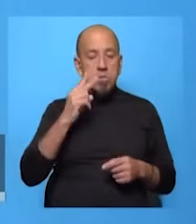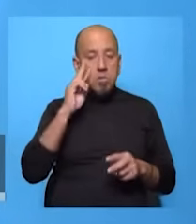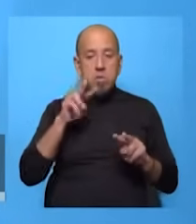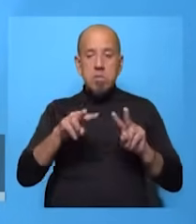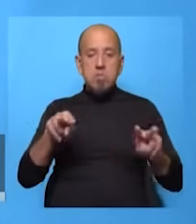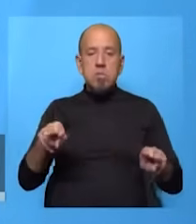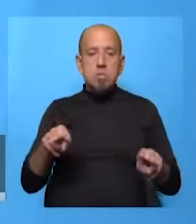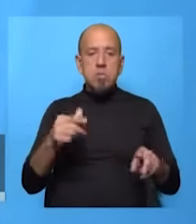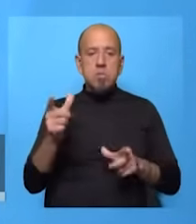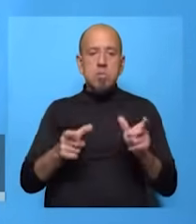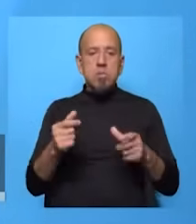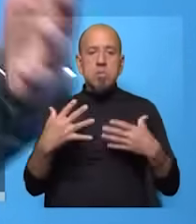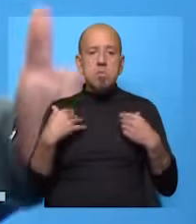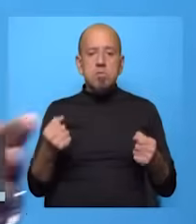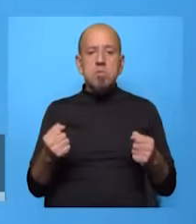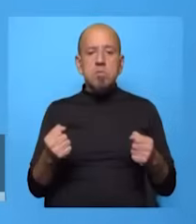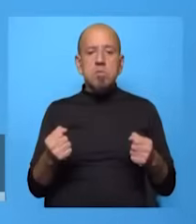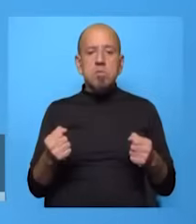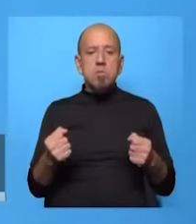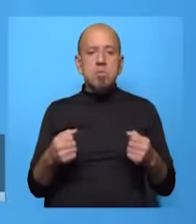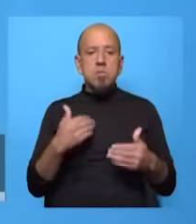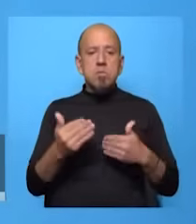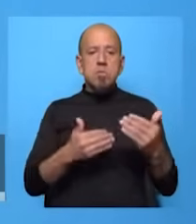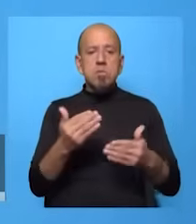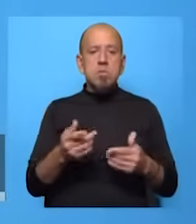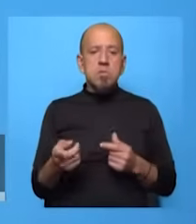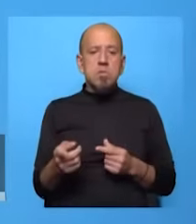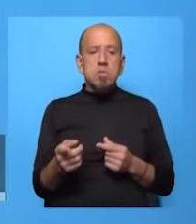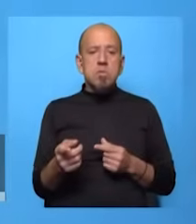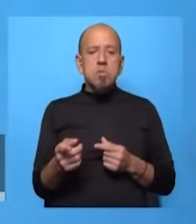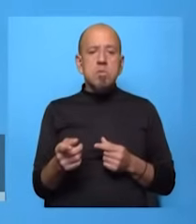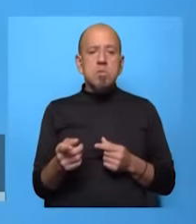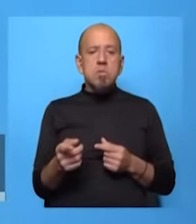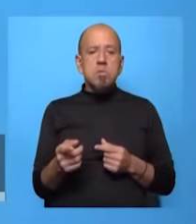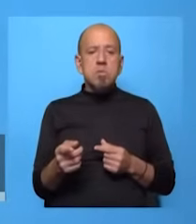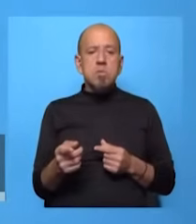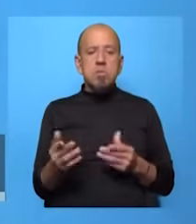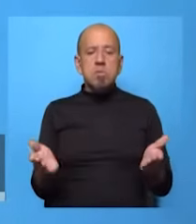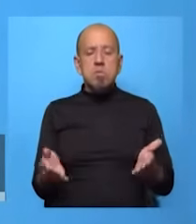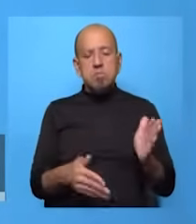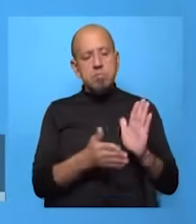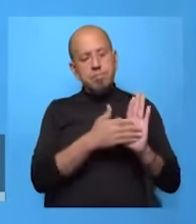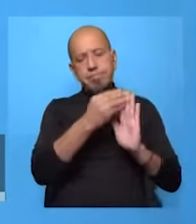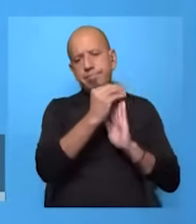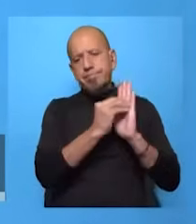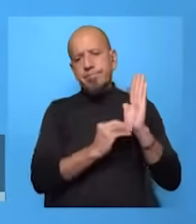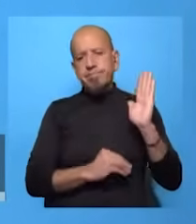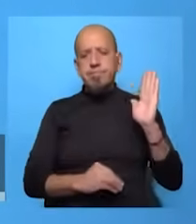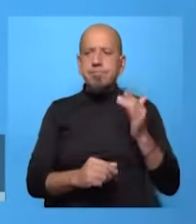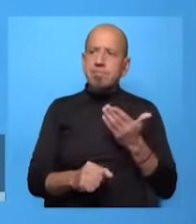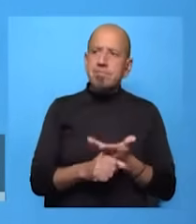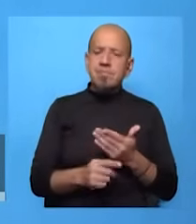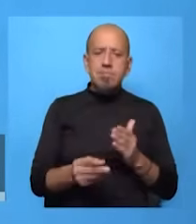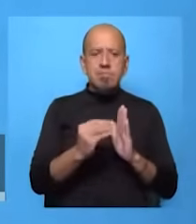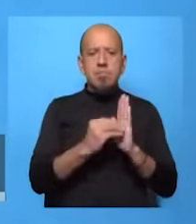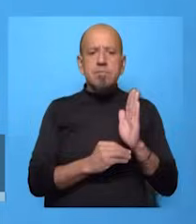gente salud avances en salud Bueno hay una hay una lista enorme de reclamos a lo